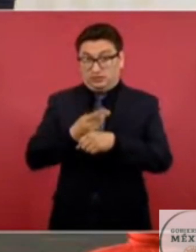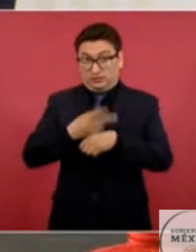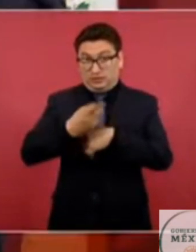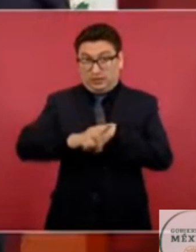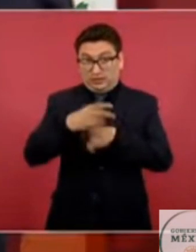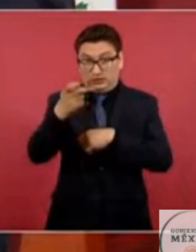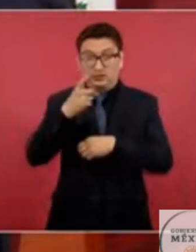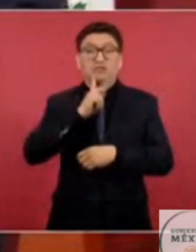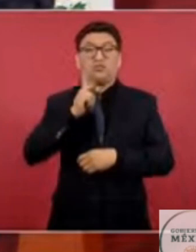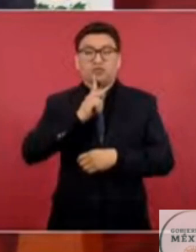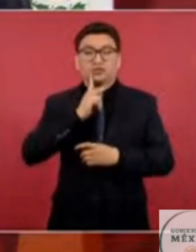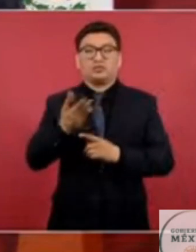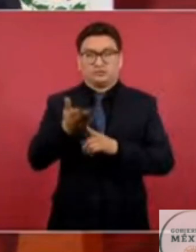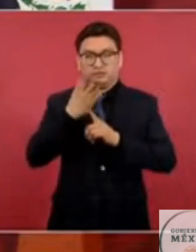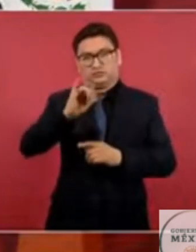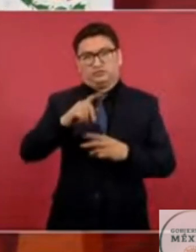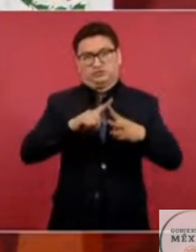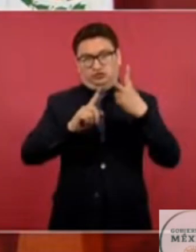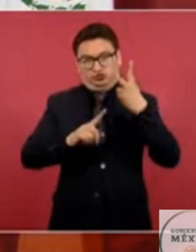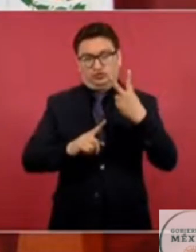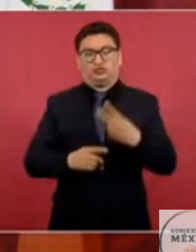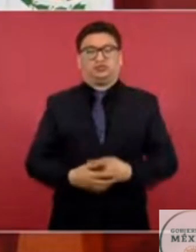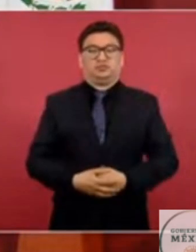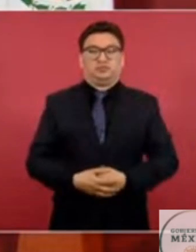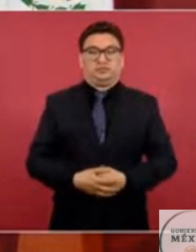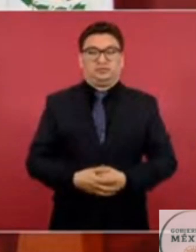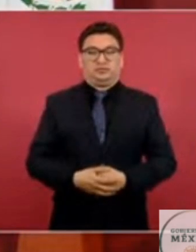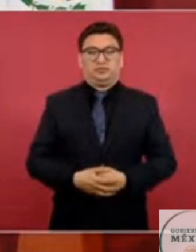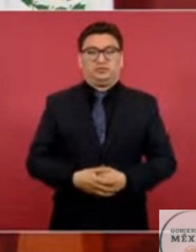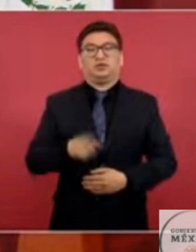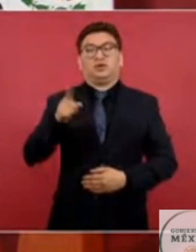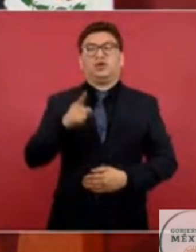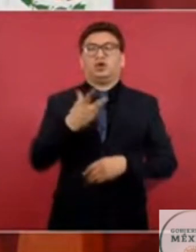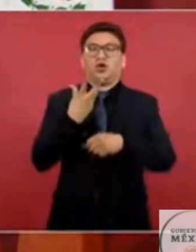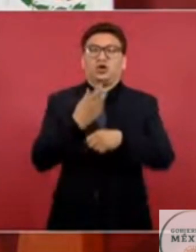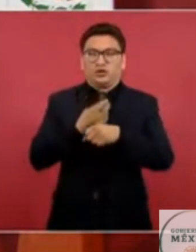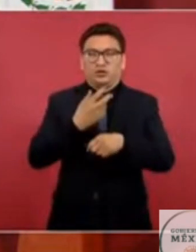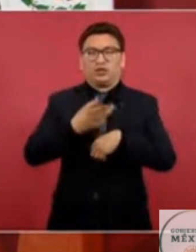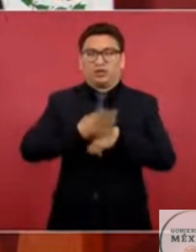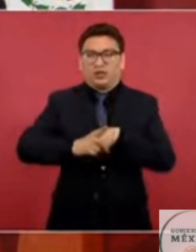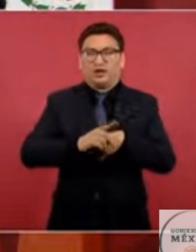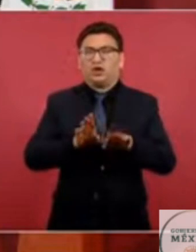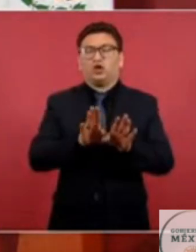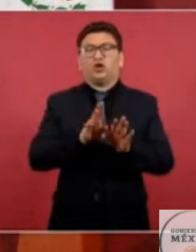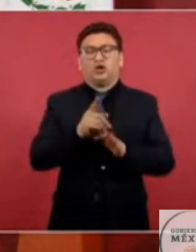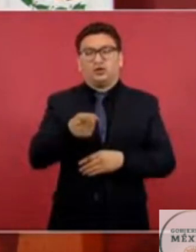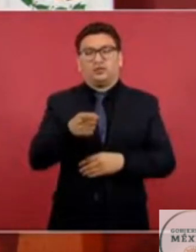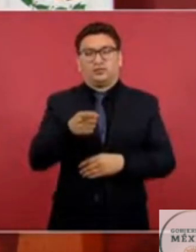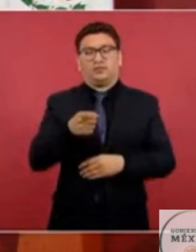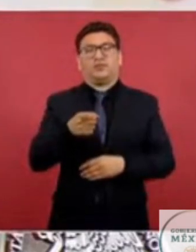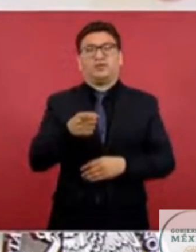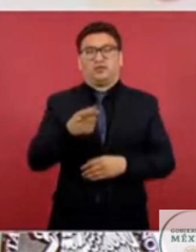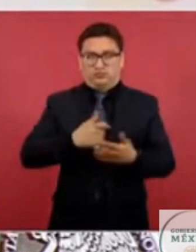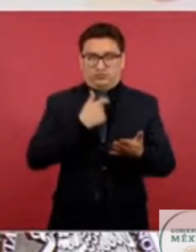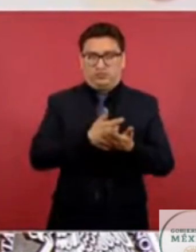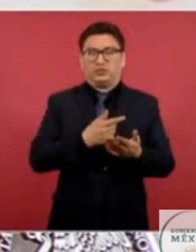Que pruebe los también son las dos cosas. La reparación del daño y que